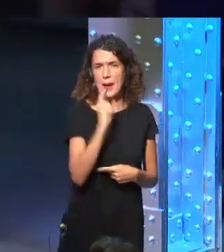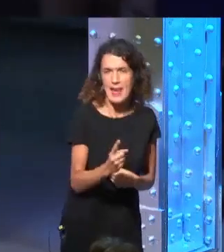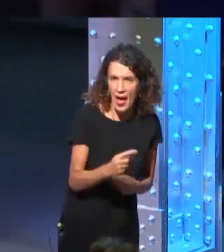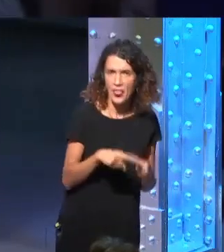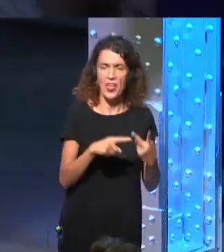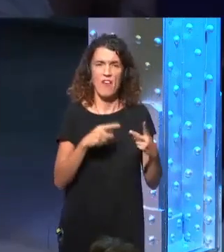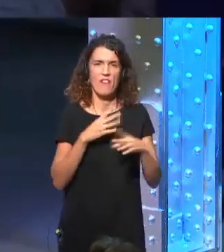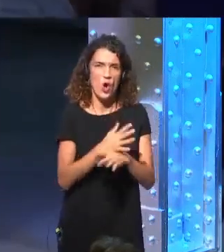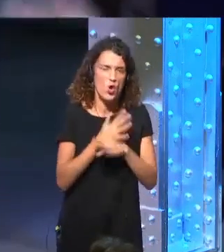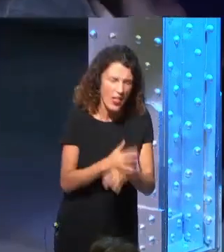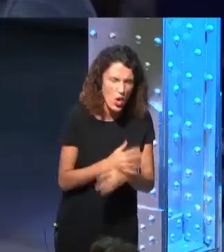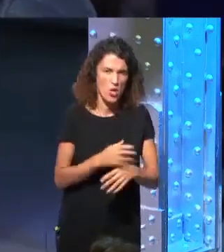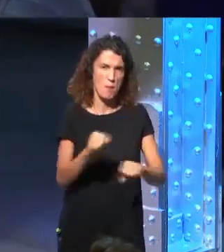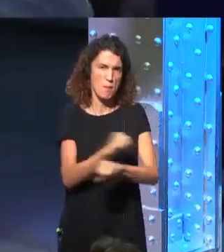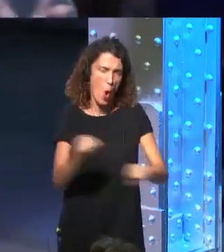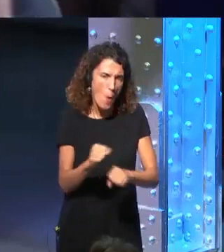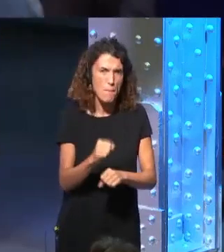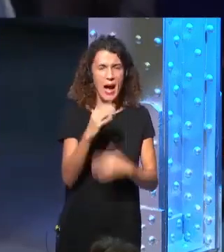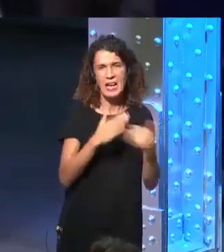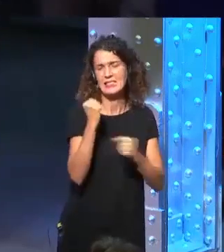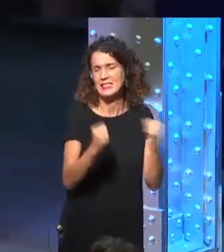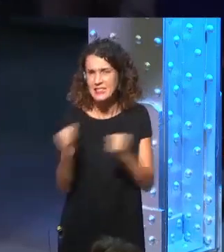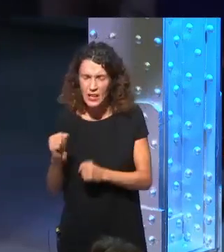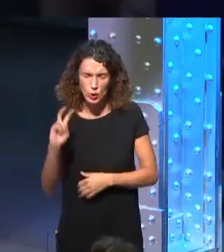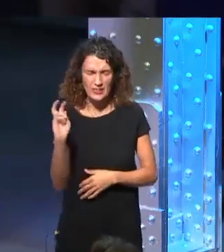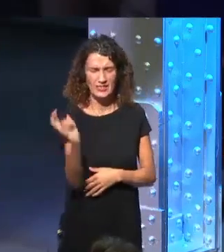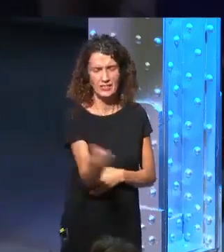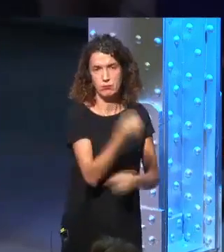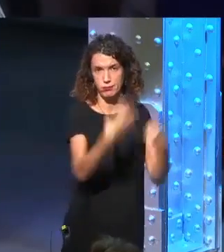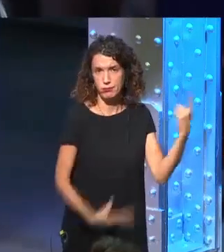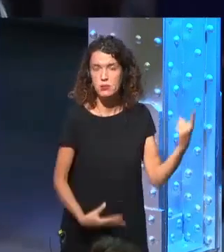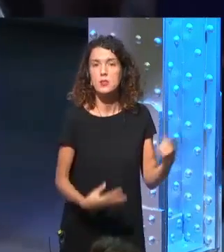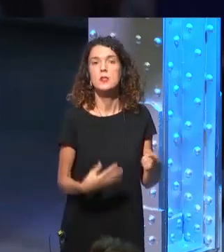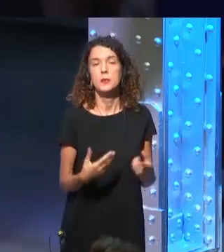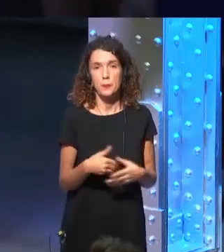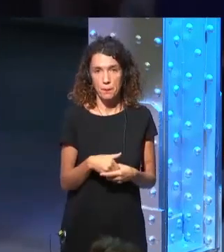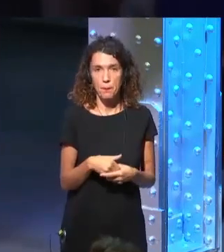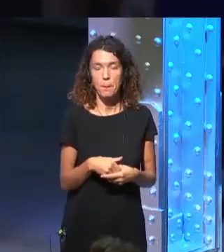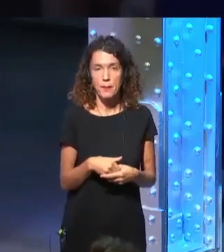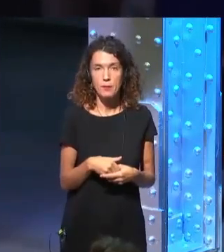de violaciones, de bombas, de asesinatos, etcétera, etcétera. Y